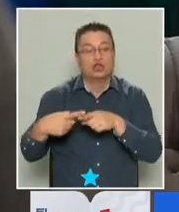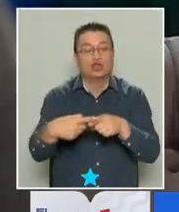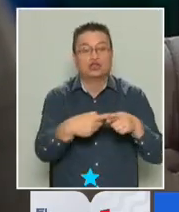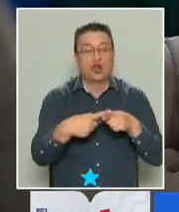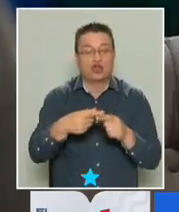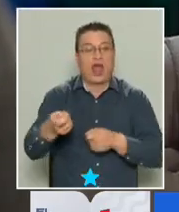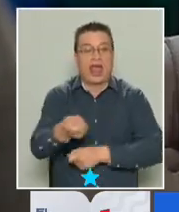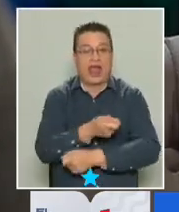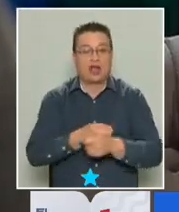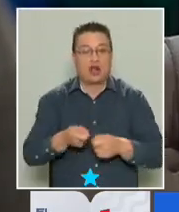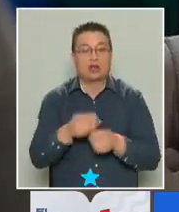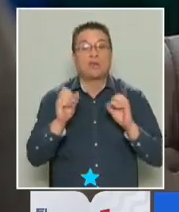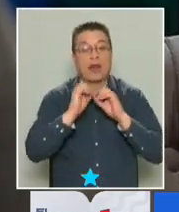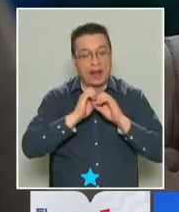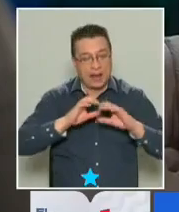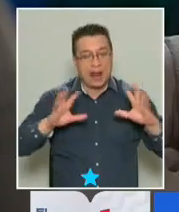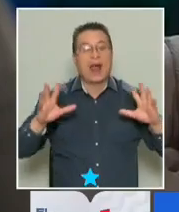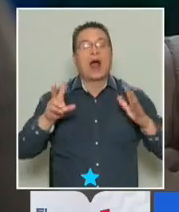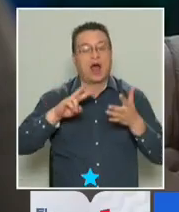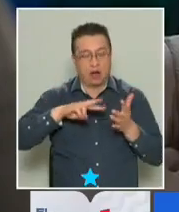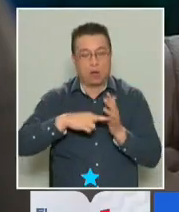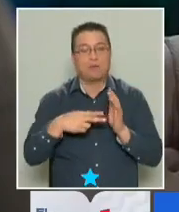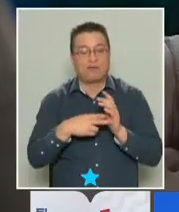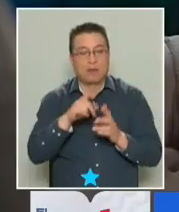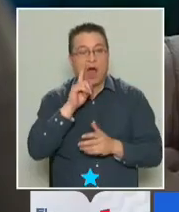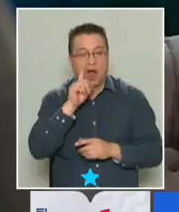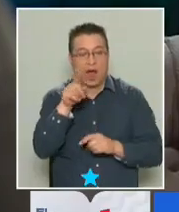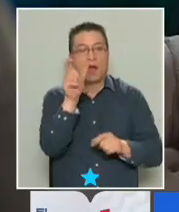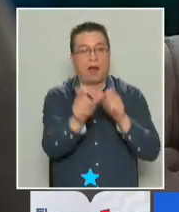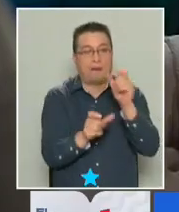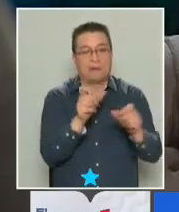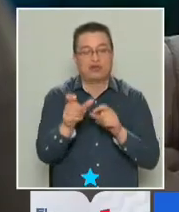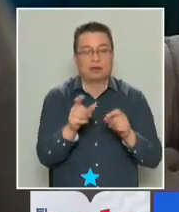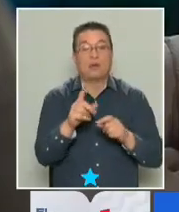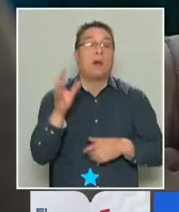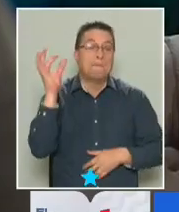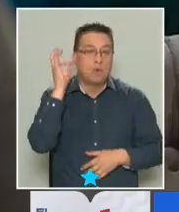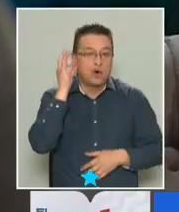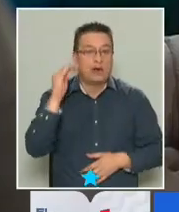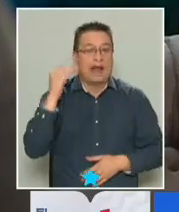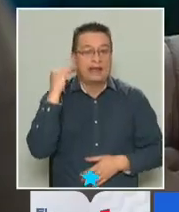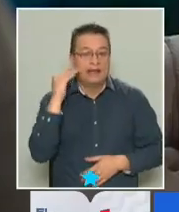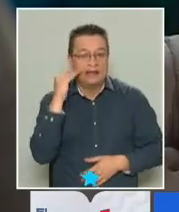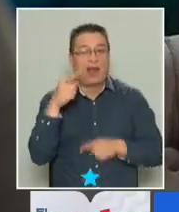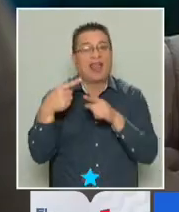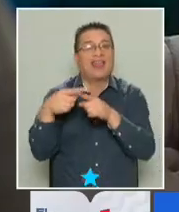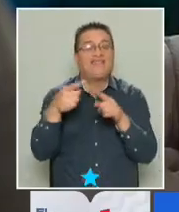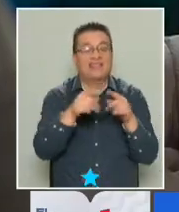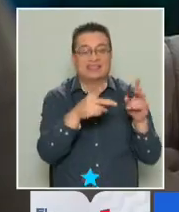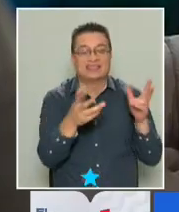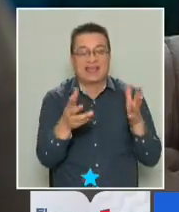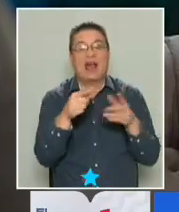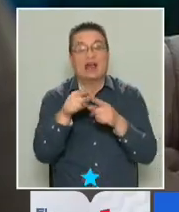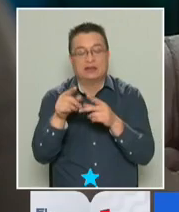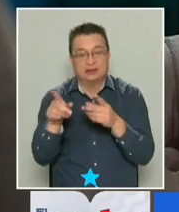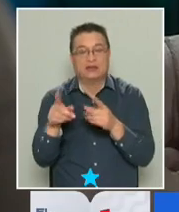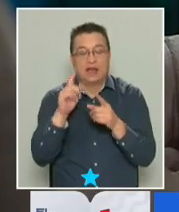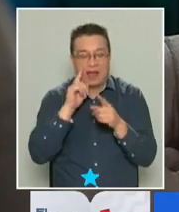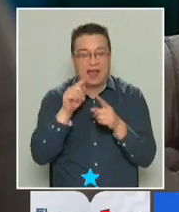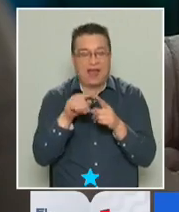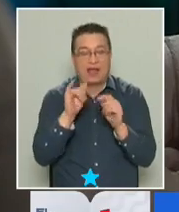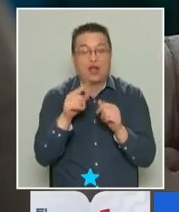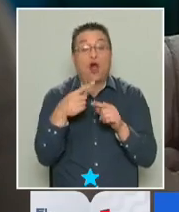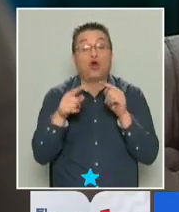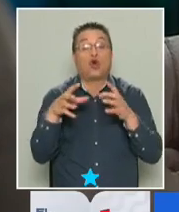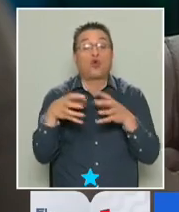socioeconómicos que claramente dificulta a las personas como las mujeres las niñas las disidencias en fin otros grupos desaventajados